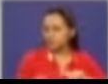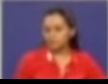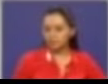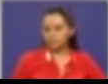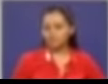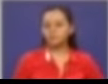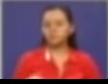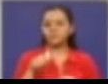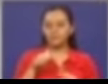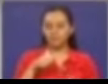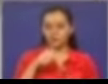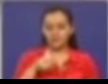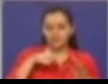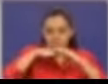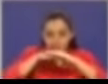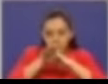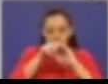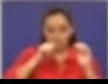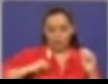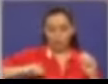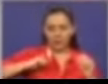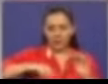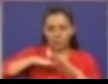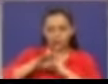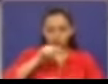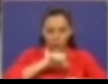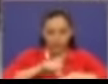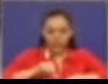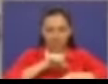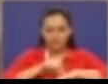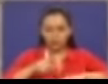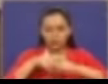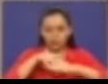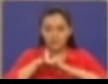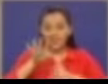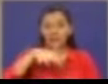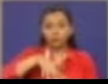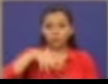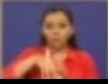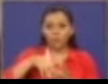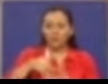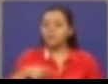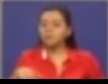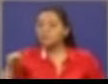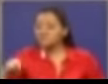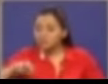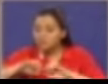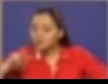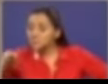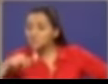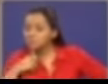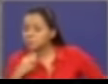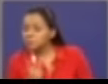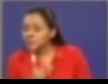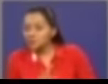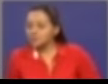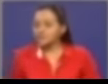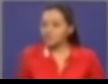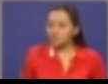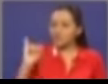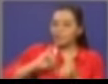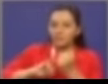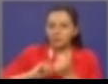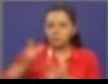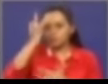Hay quirófano inteligente para que los chicos, estudiantes de medicina me refiero, no tengan que estar presentes en operación, lo cual es peligroso por